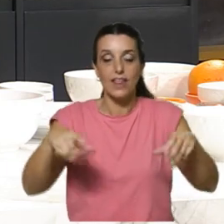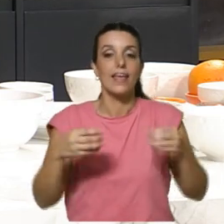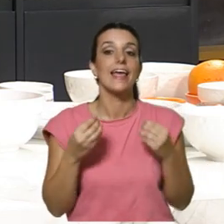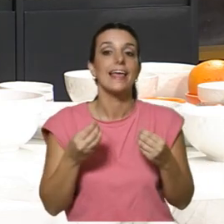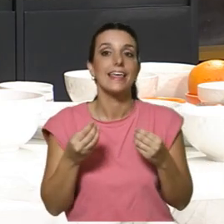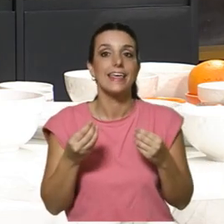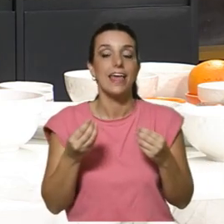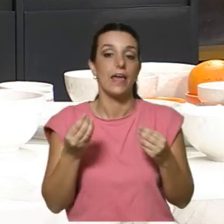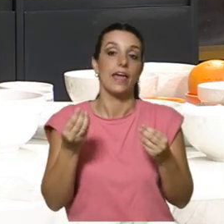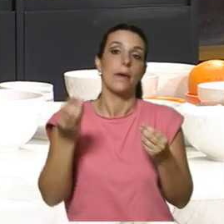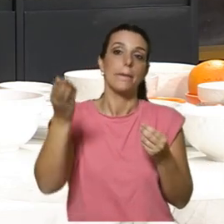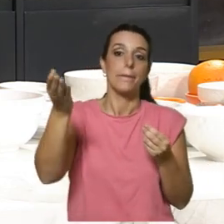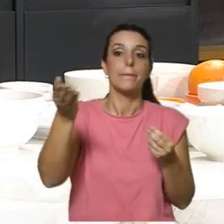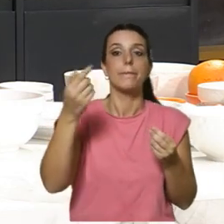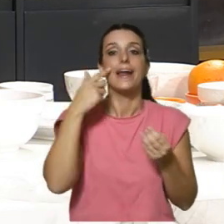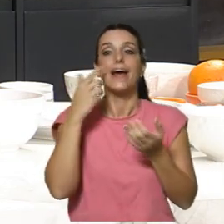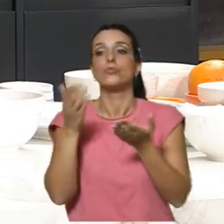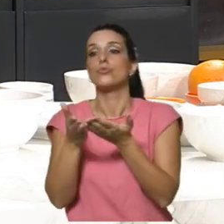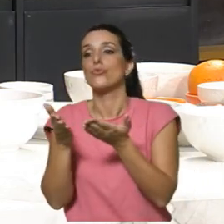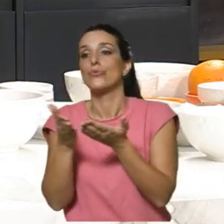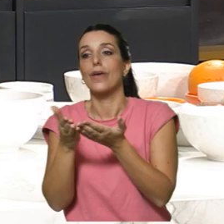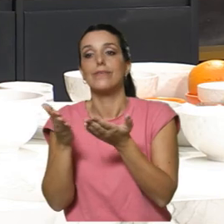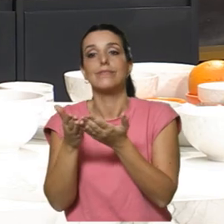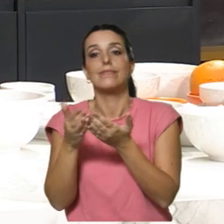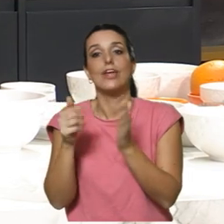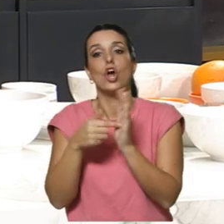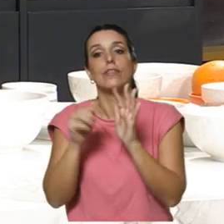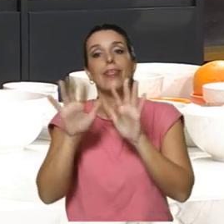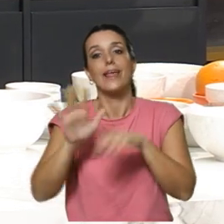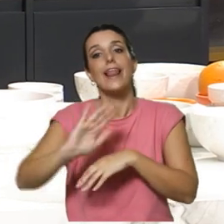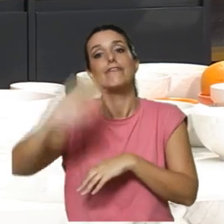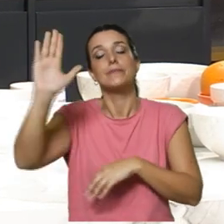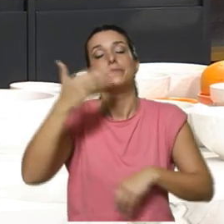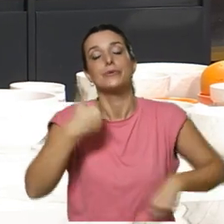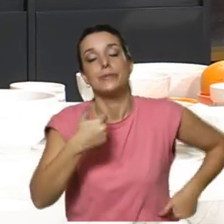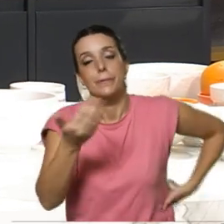Para que el alumno, que ya se está convirtiendo casi en un alumno 10, está levantando la mano.